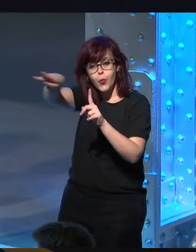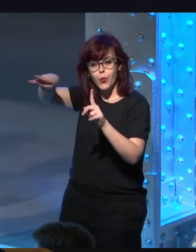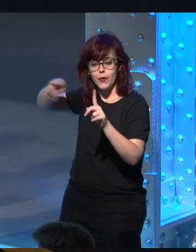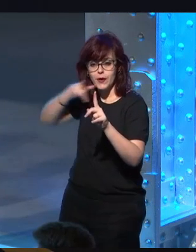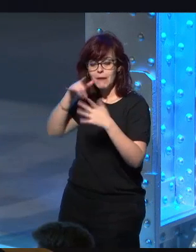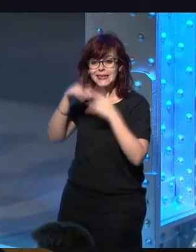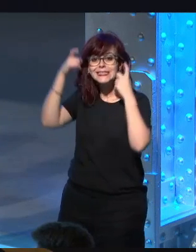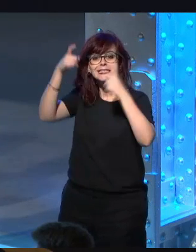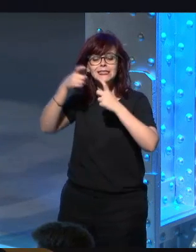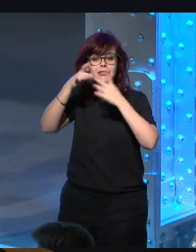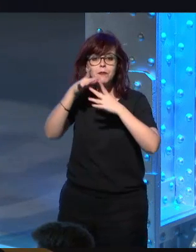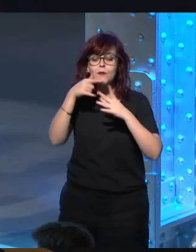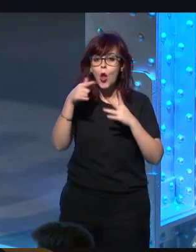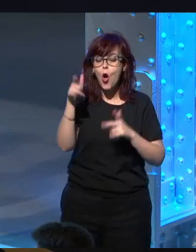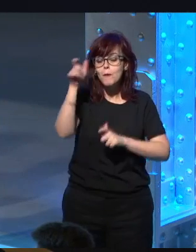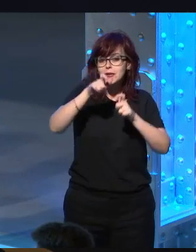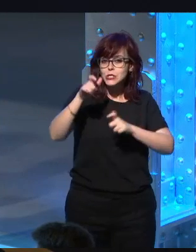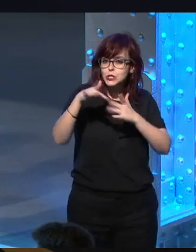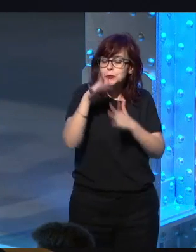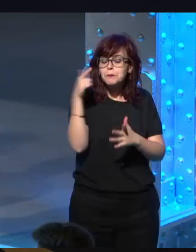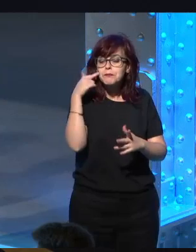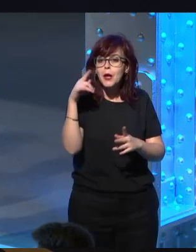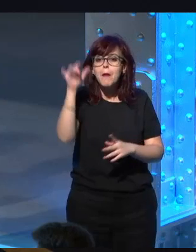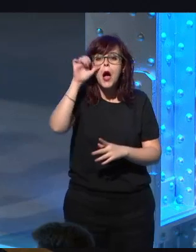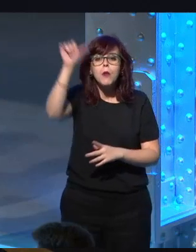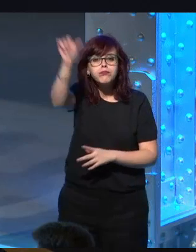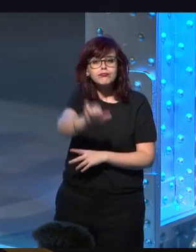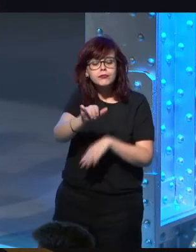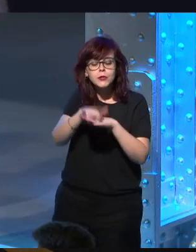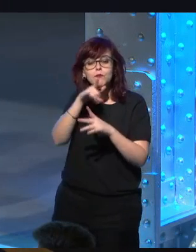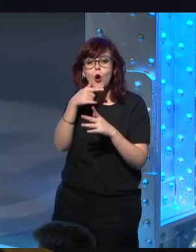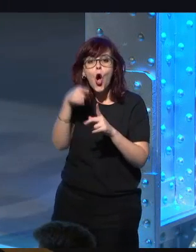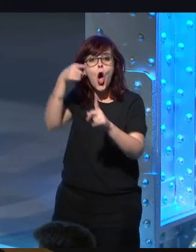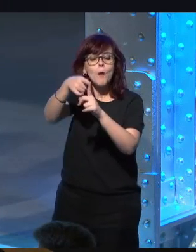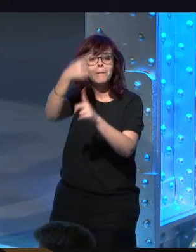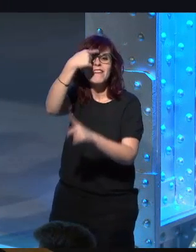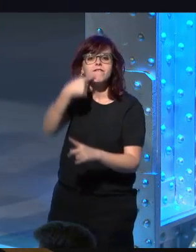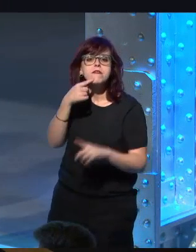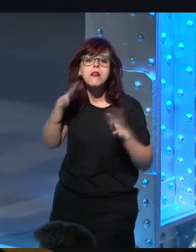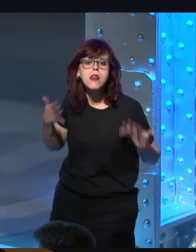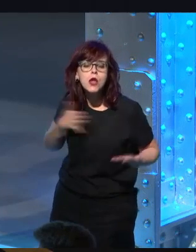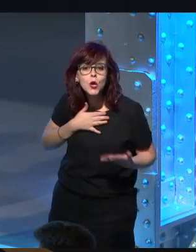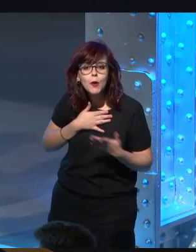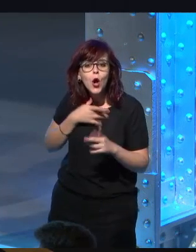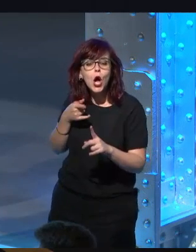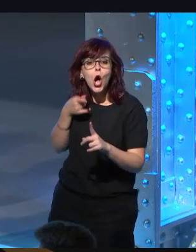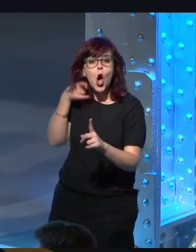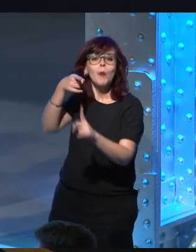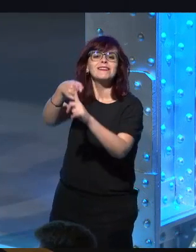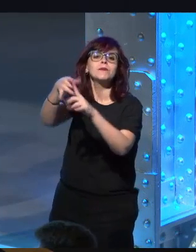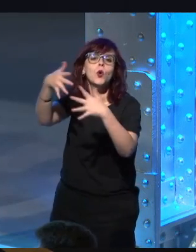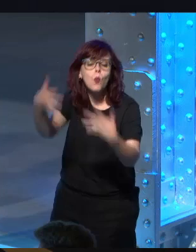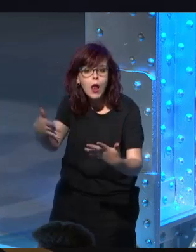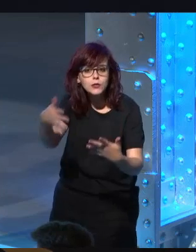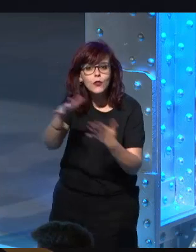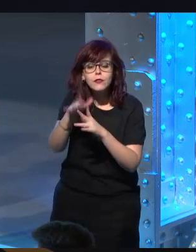en el lugar de la audiencia que has elegido. ¿Cuál es tu target? Entonces te pones en su lugar e intentas ver, pues bueno, también